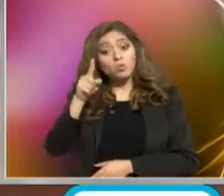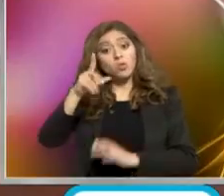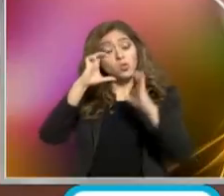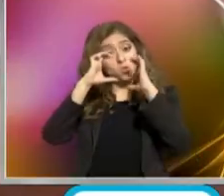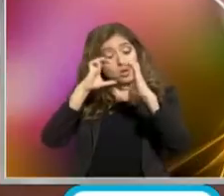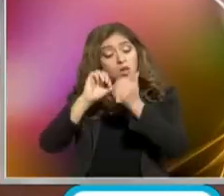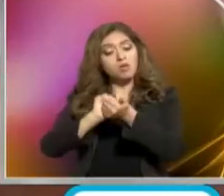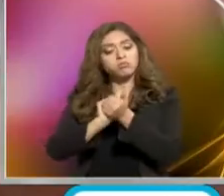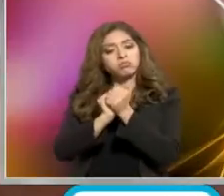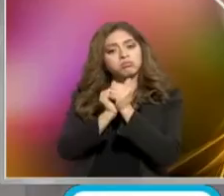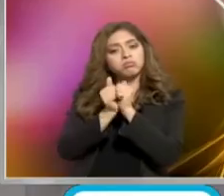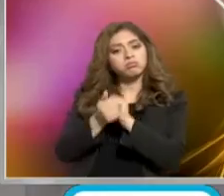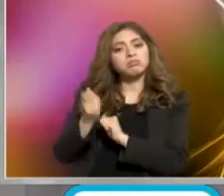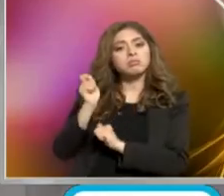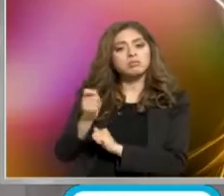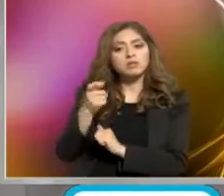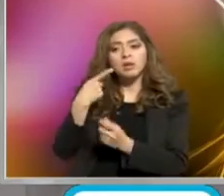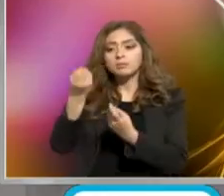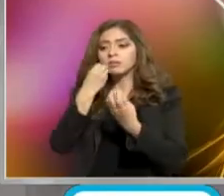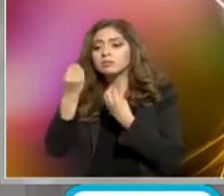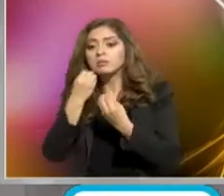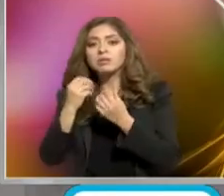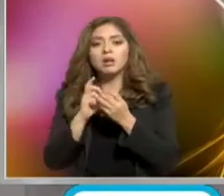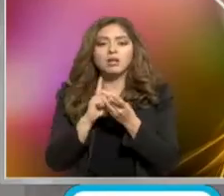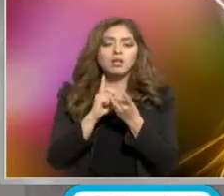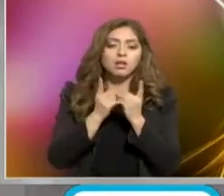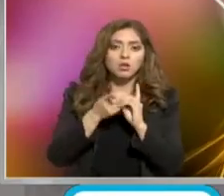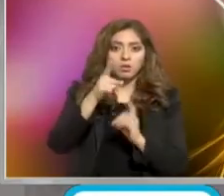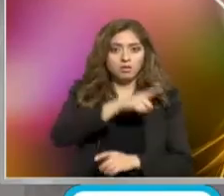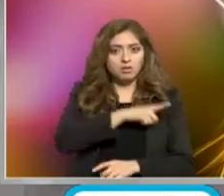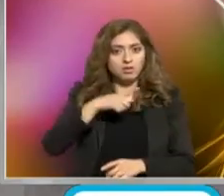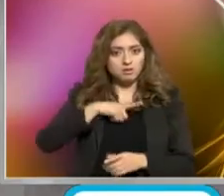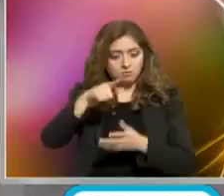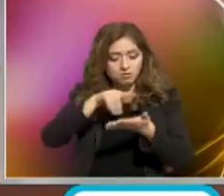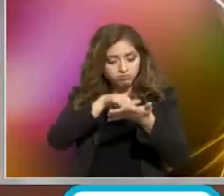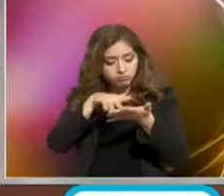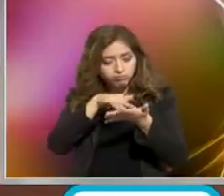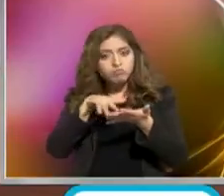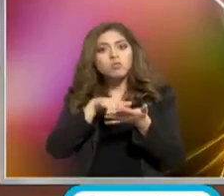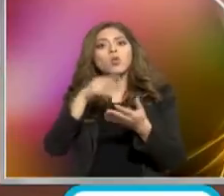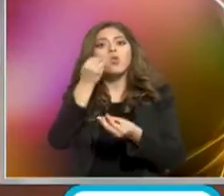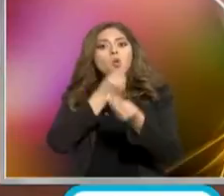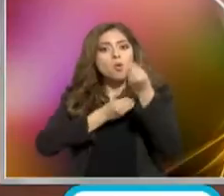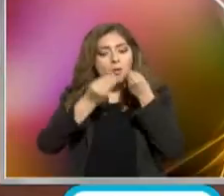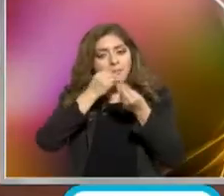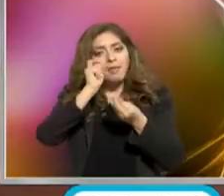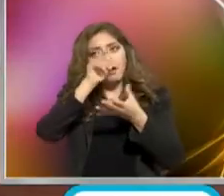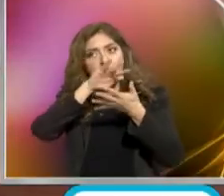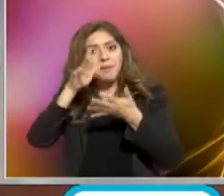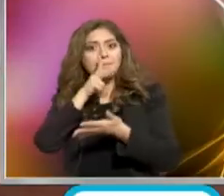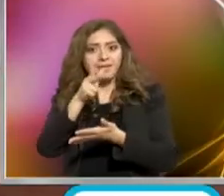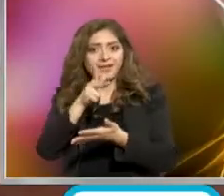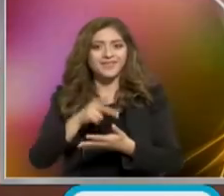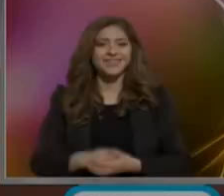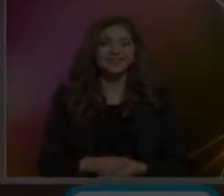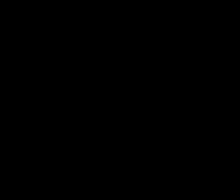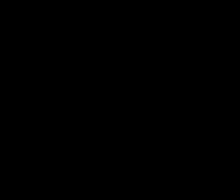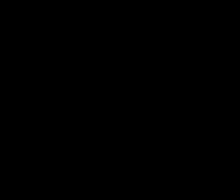provocar cuadros de depresión si se toman en exceso. Hay que echarle un buen ojito a todo lo que Así es. consumimos. Gracias, María. Muchas gracias.